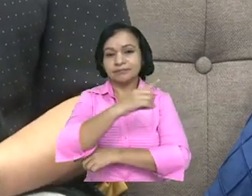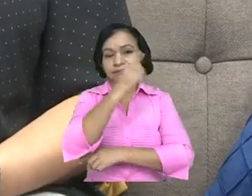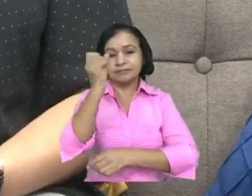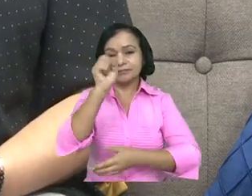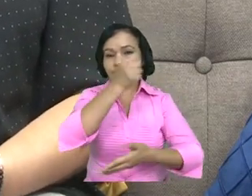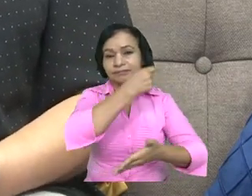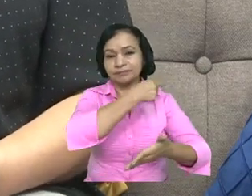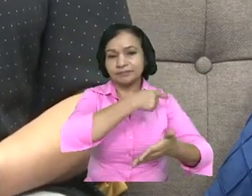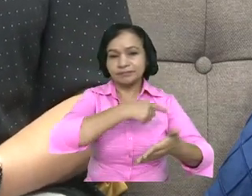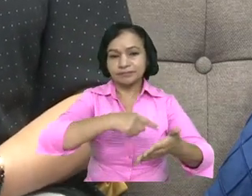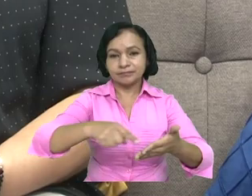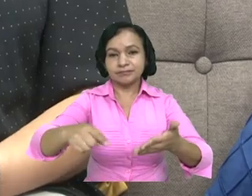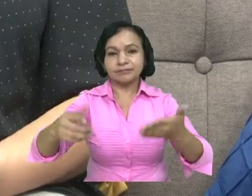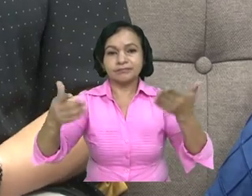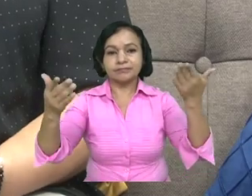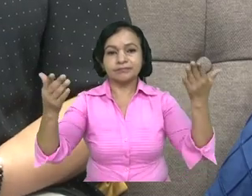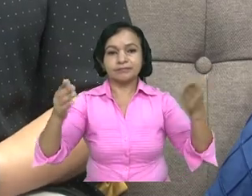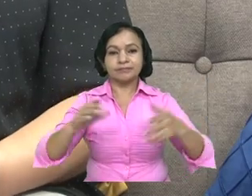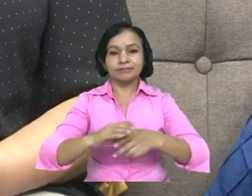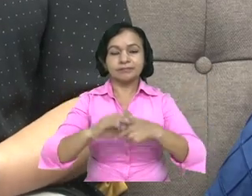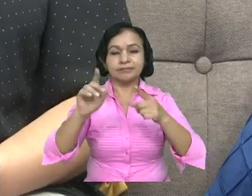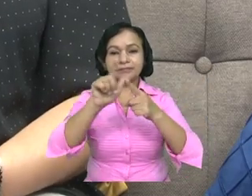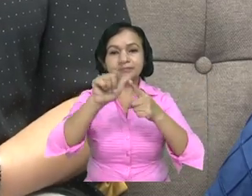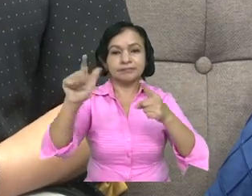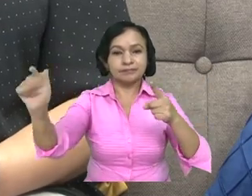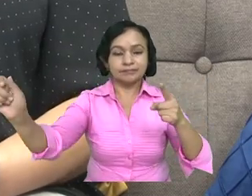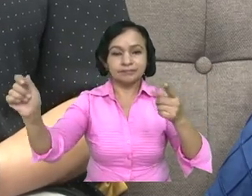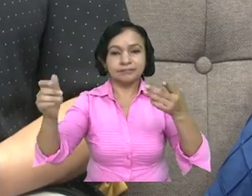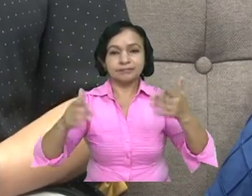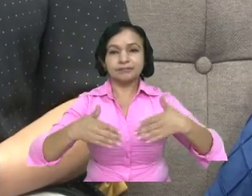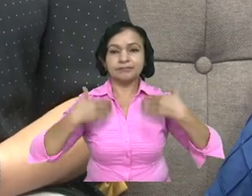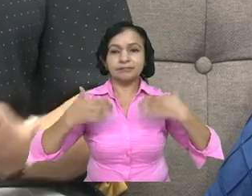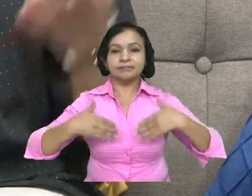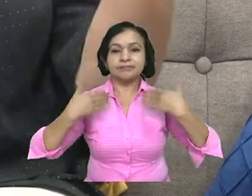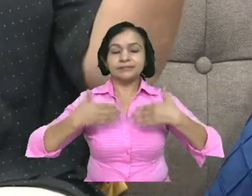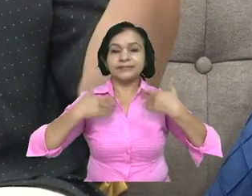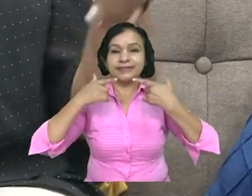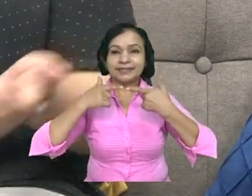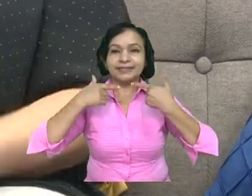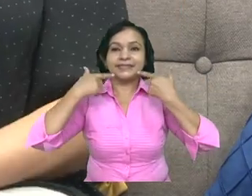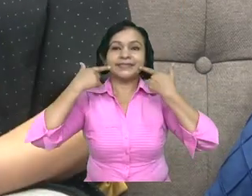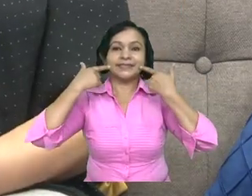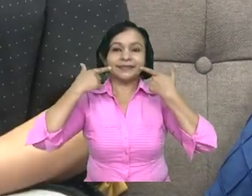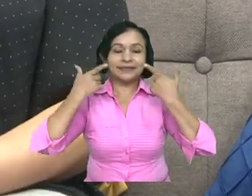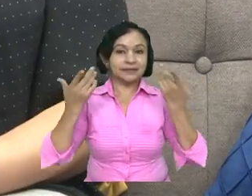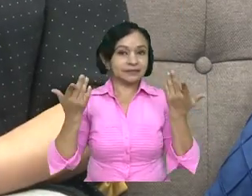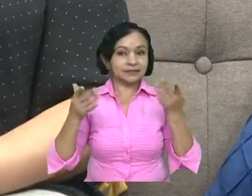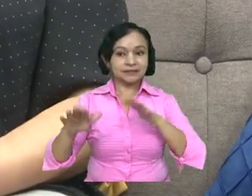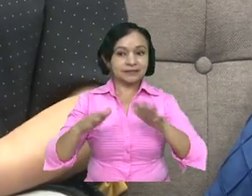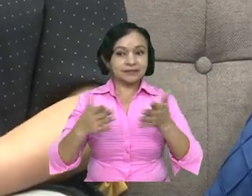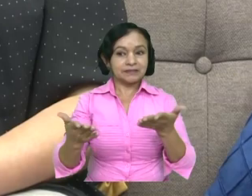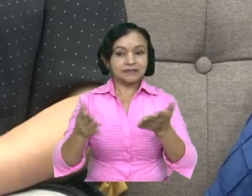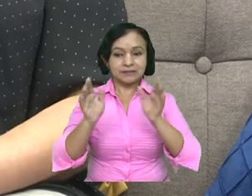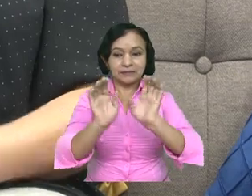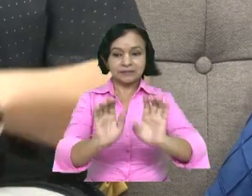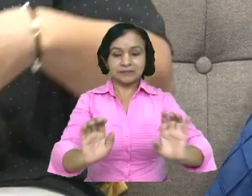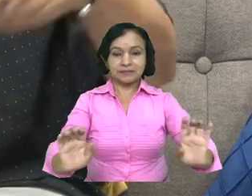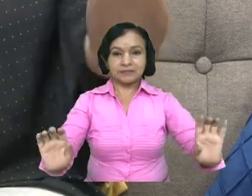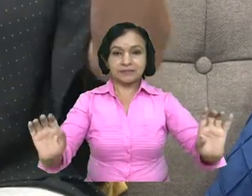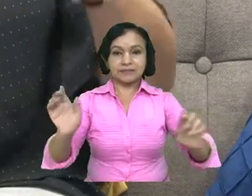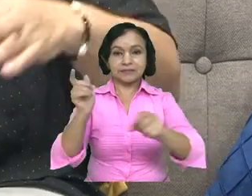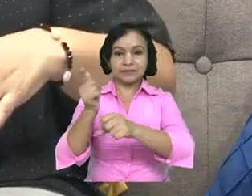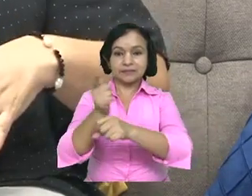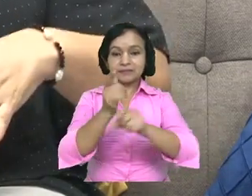semana y en el mes, ¿verdad? Esa alegría, esa sonrisa que no tiene precio. Mirábamos el video,